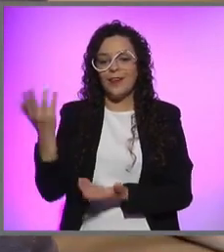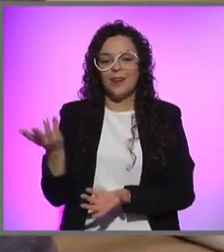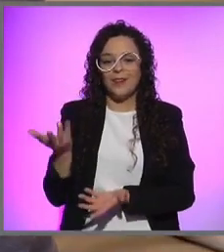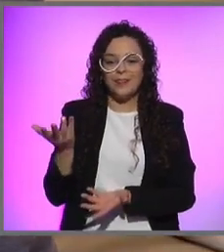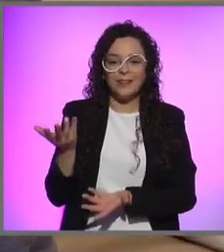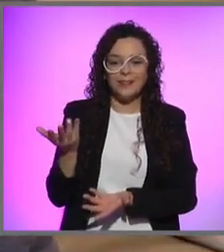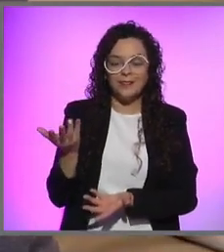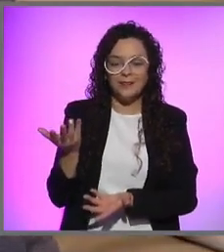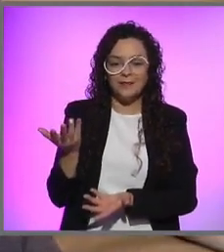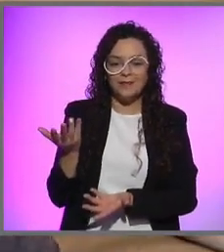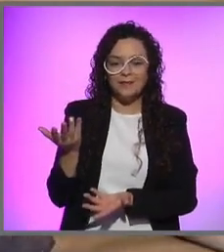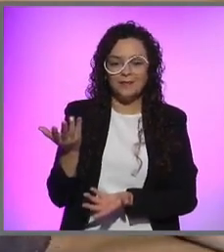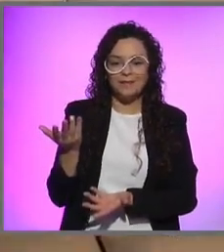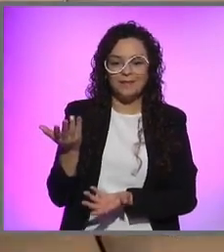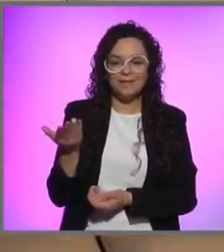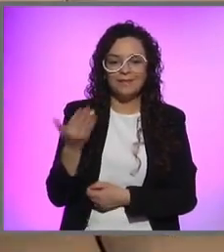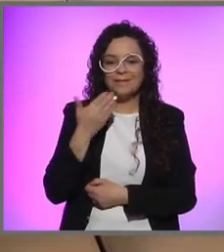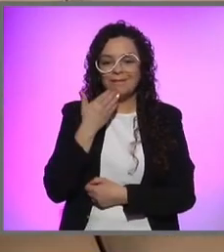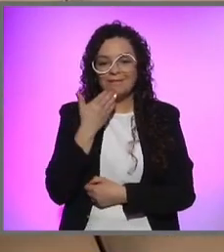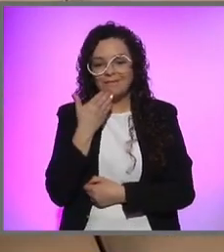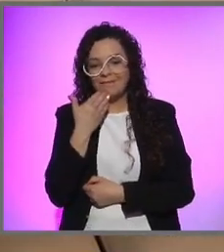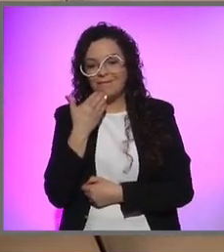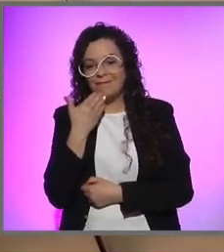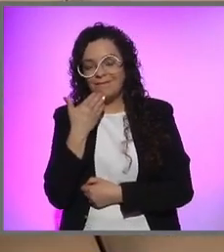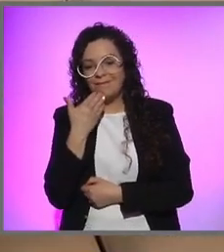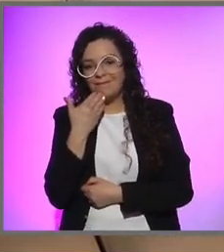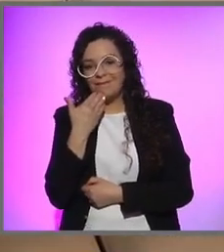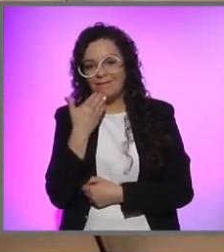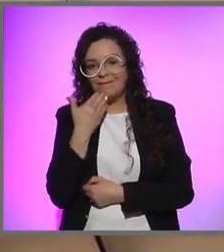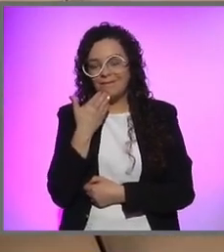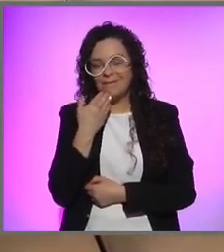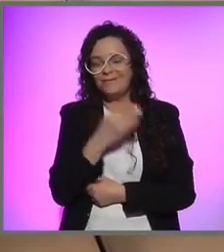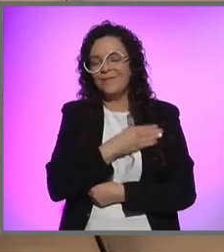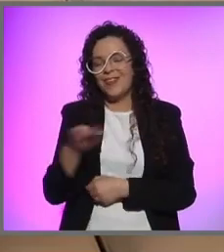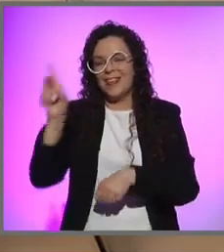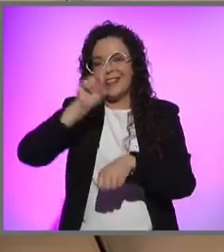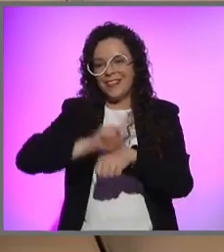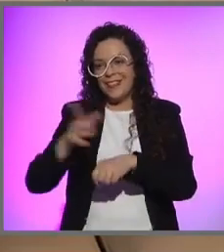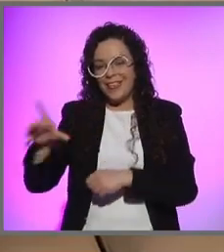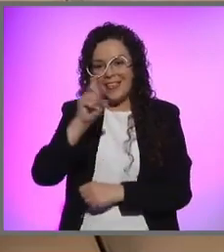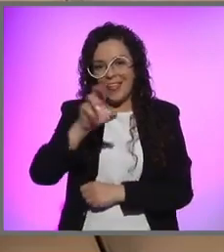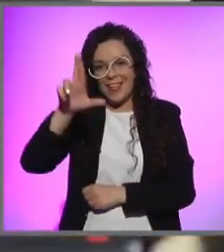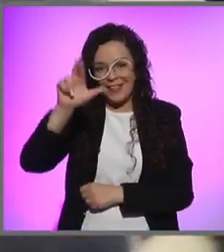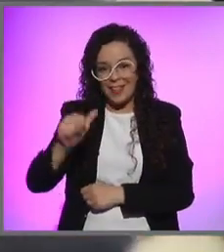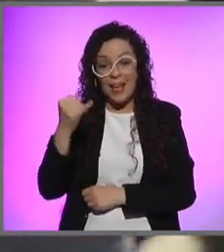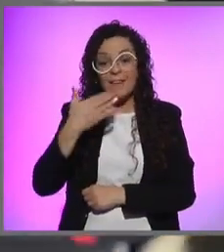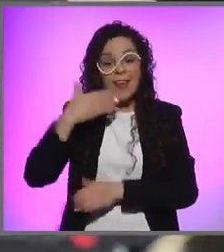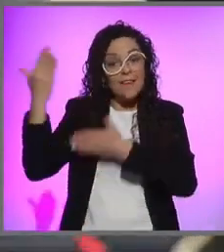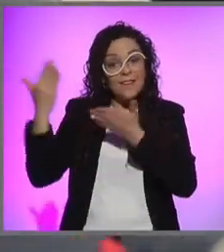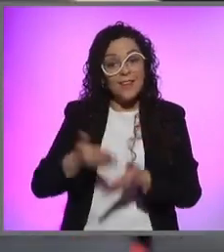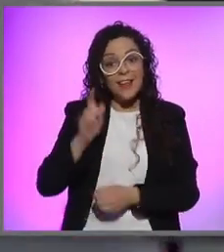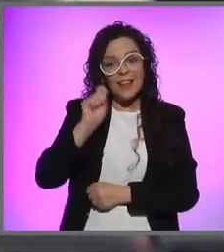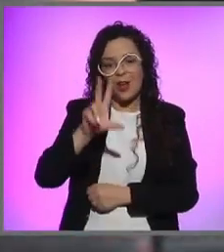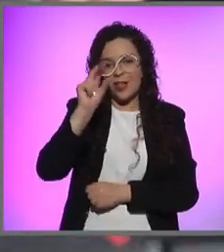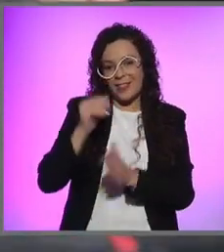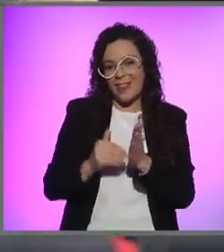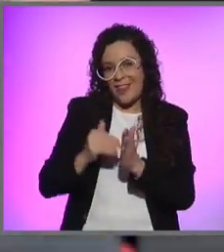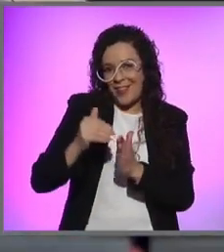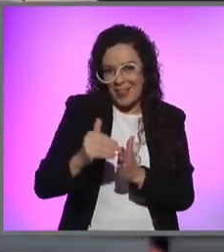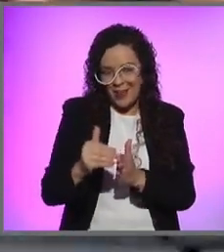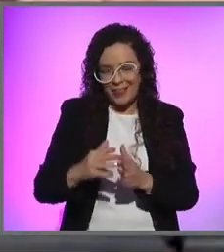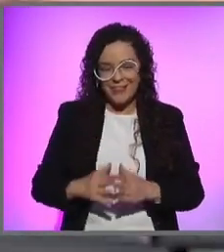días, doctora. Y también buenos días y bienvenidos a los 80 millones.